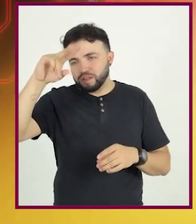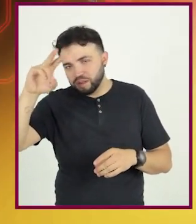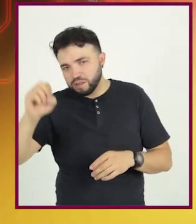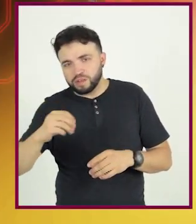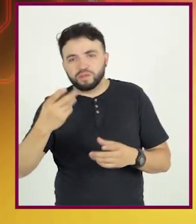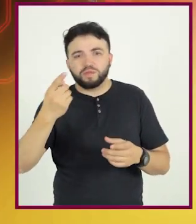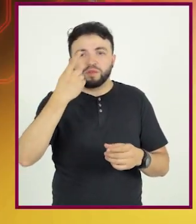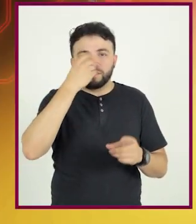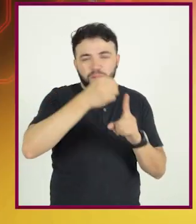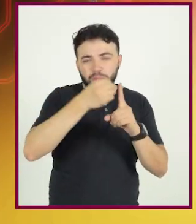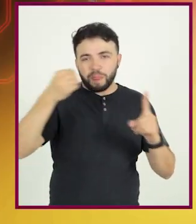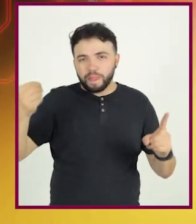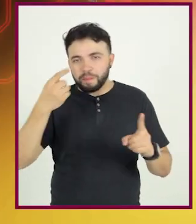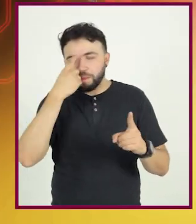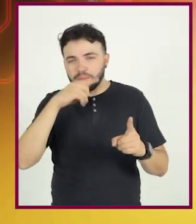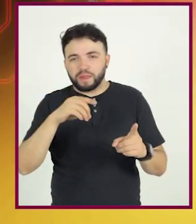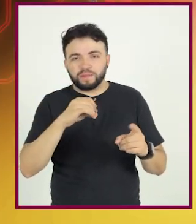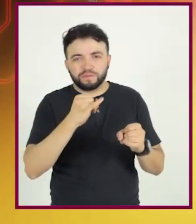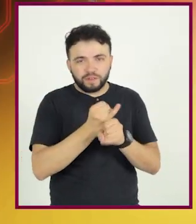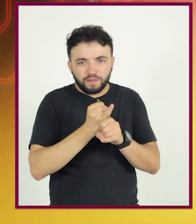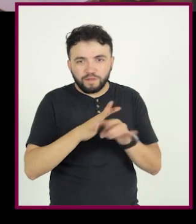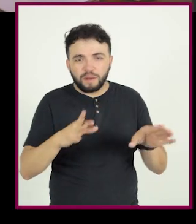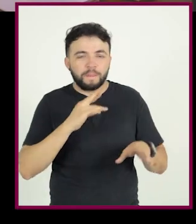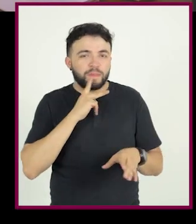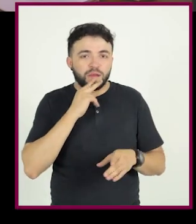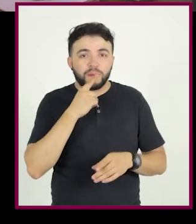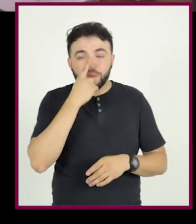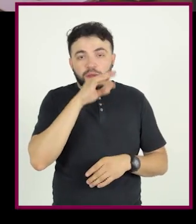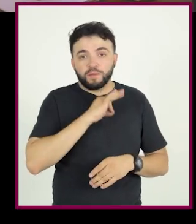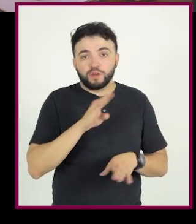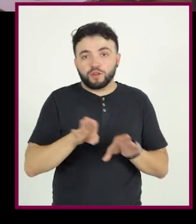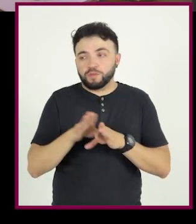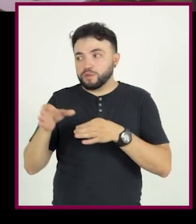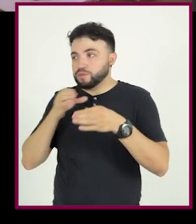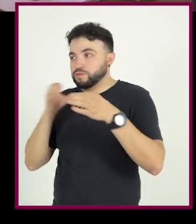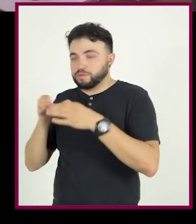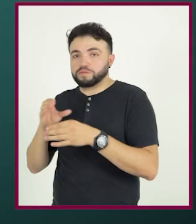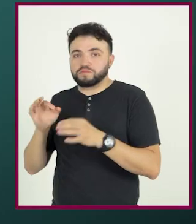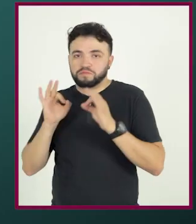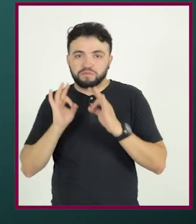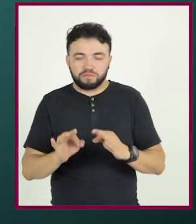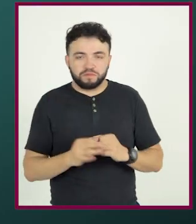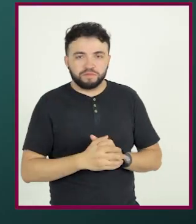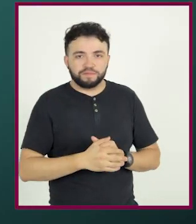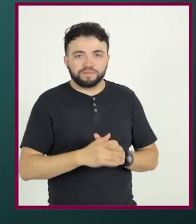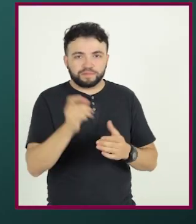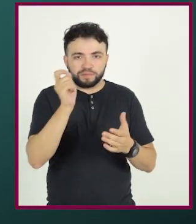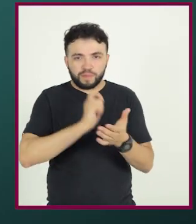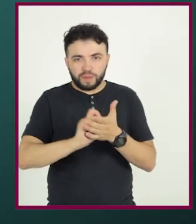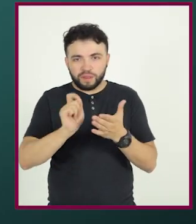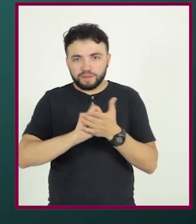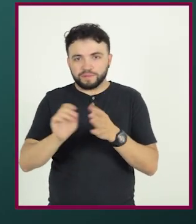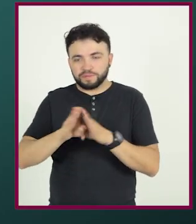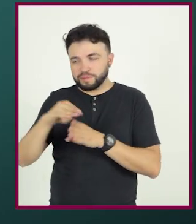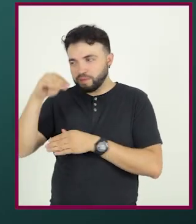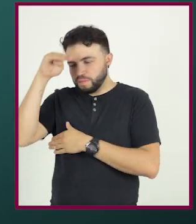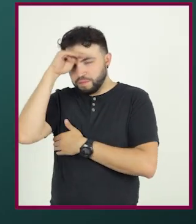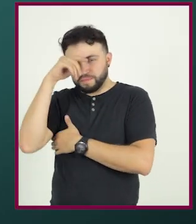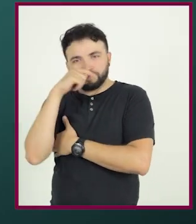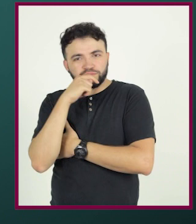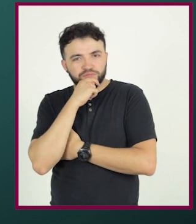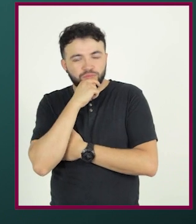narrativo, infográfico y otras alternativas para ordenar la información para ser comunicada